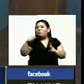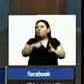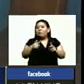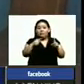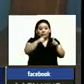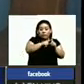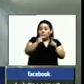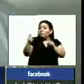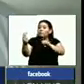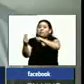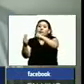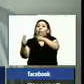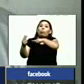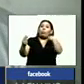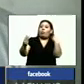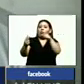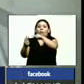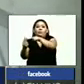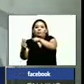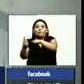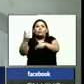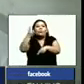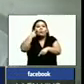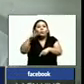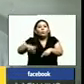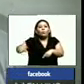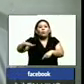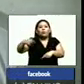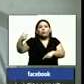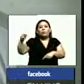Este Este delictivo Se da en Guatajiau